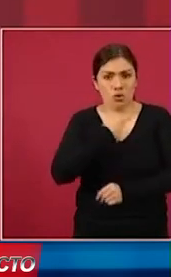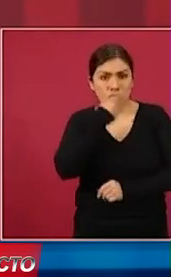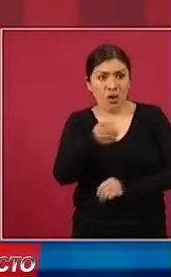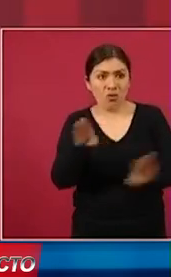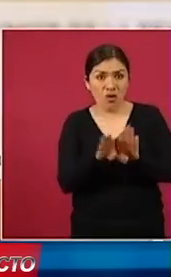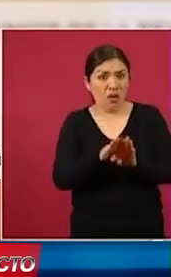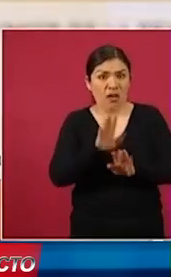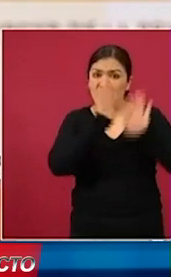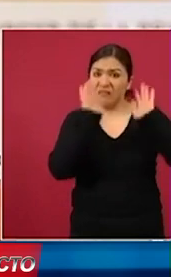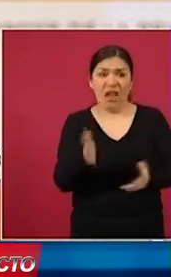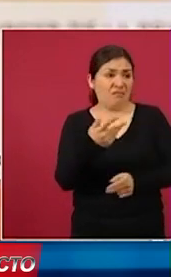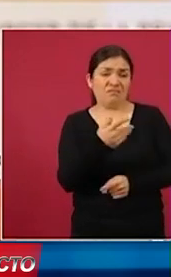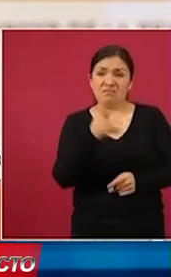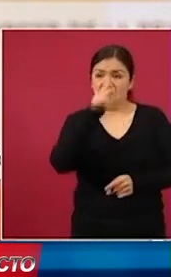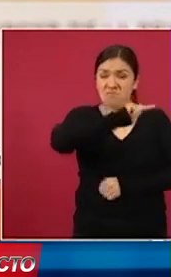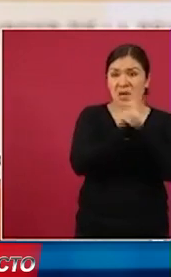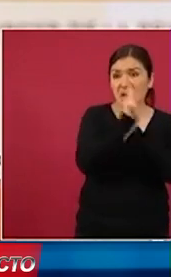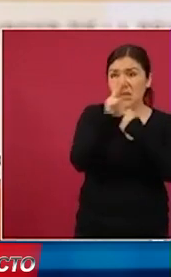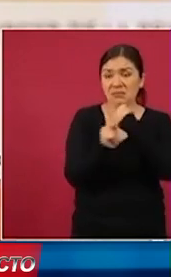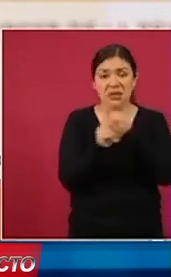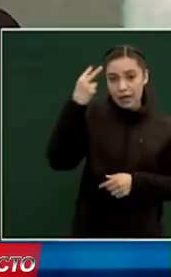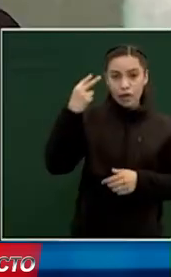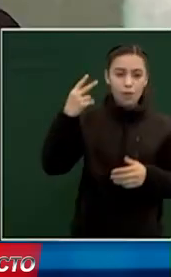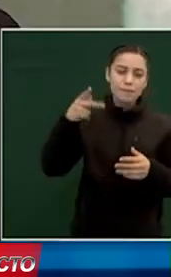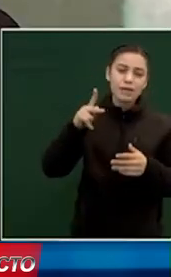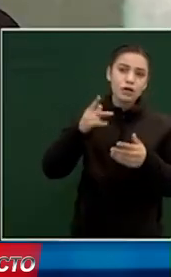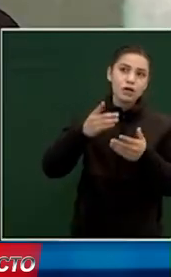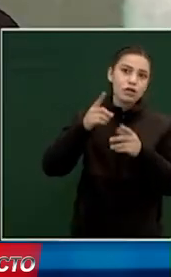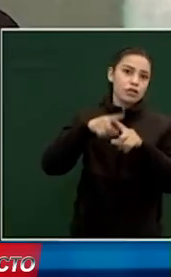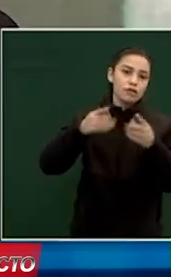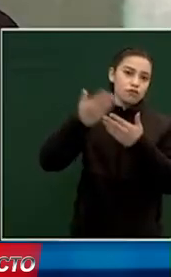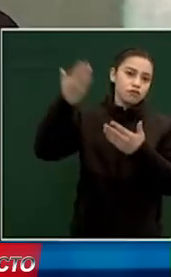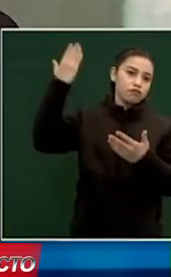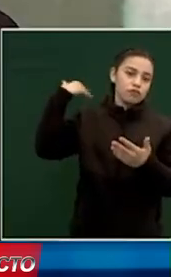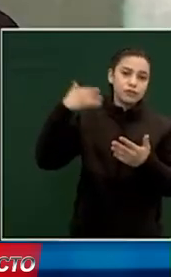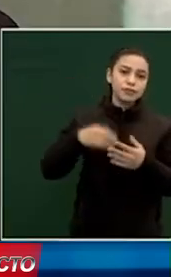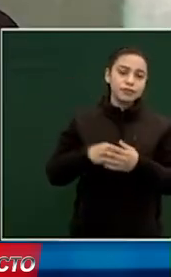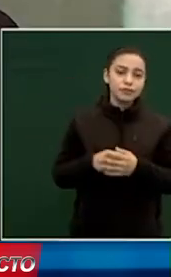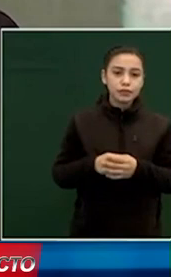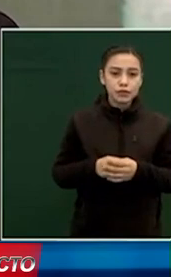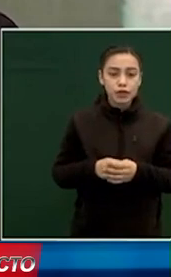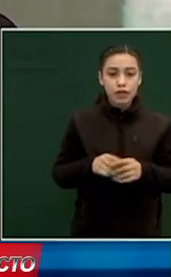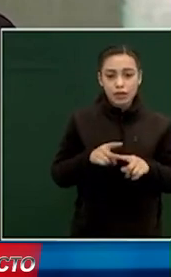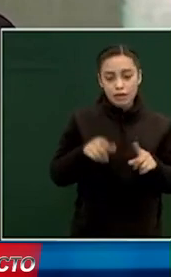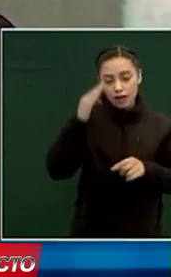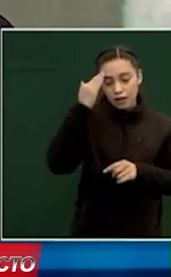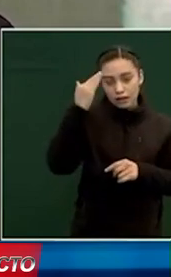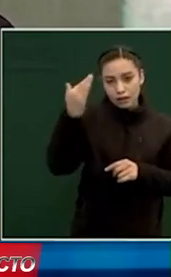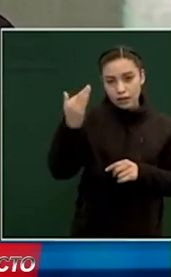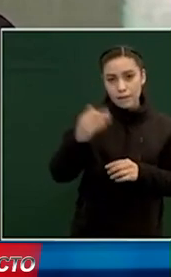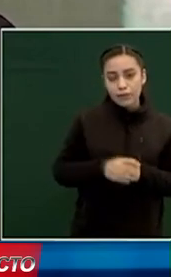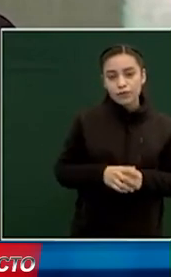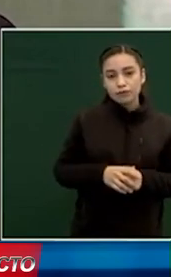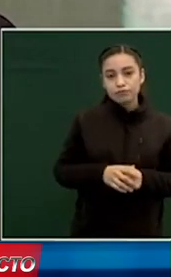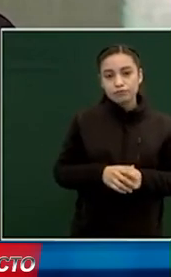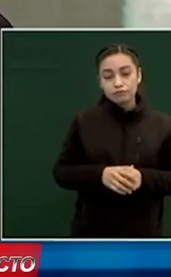ha anunciado la reimplementación del programa Más Médicos, camuflándolo con las necesidades de los estudiantes de medicina